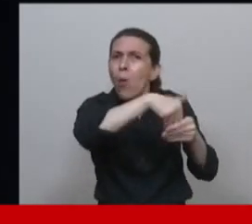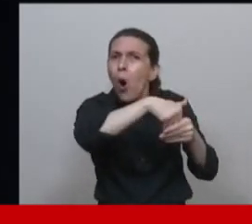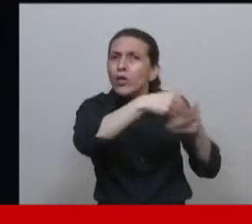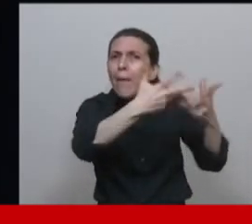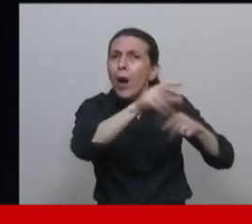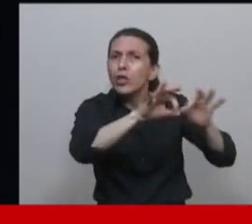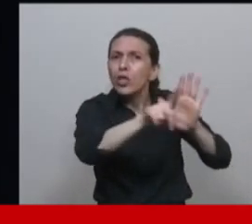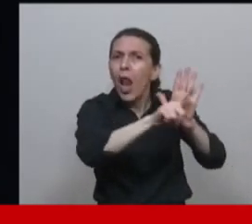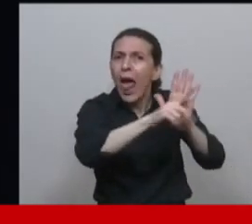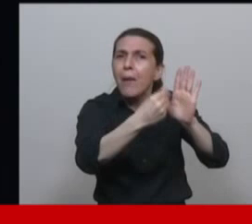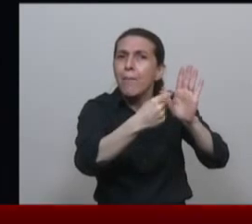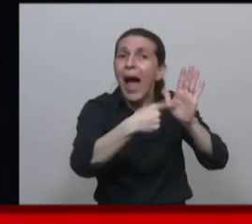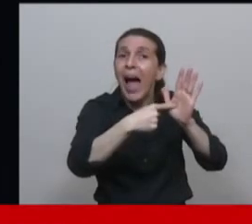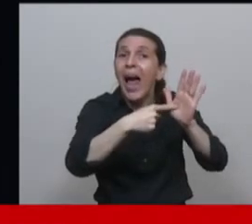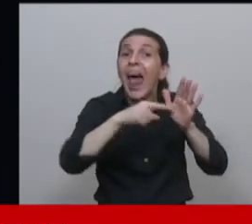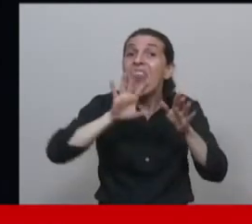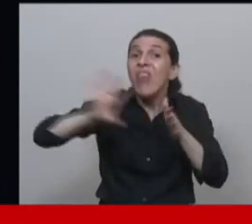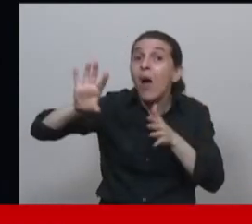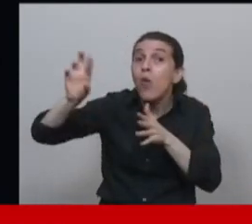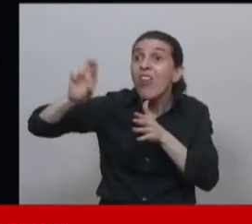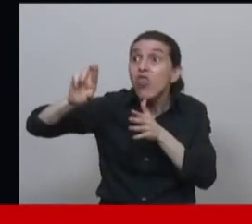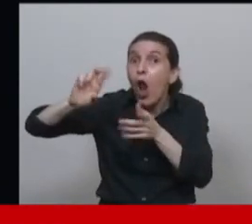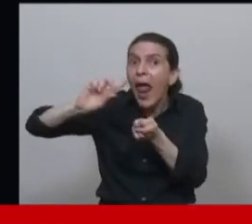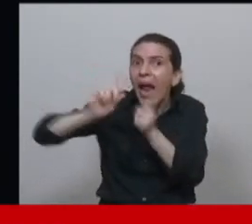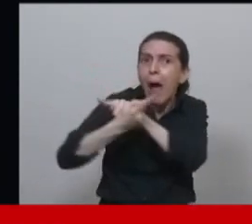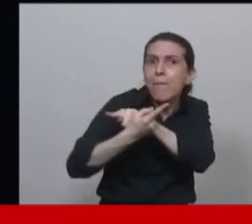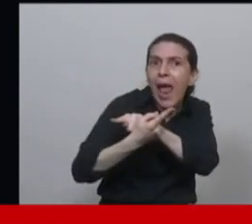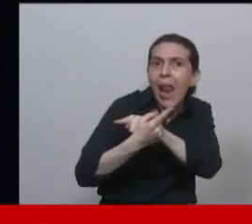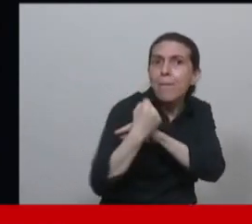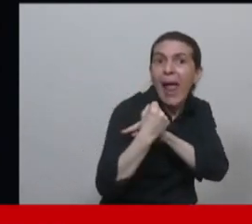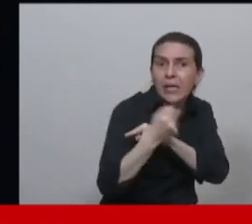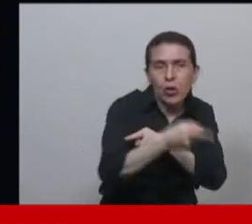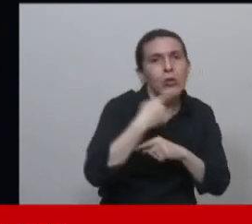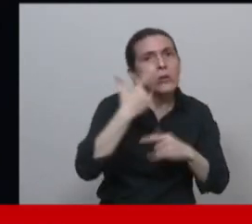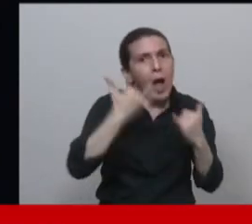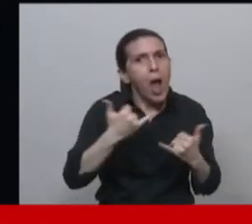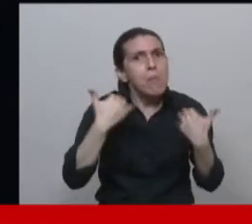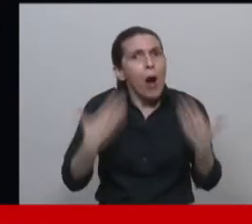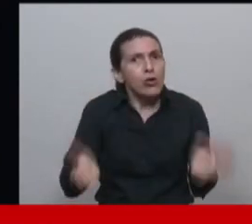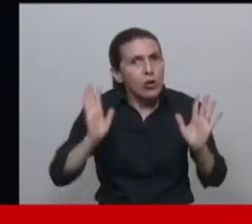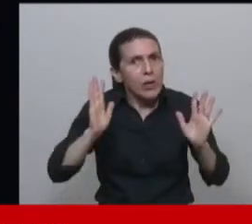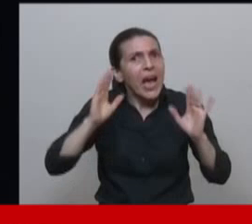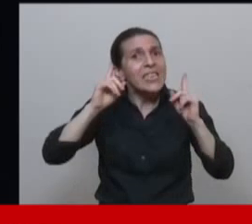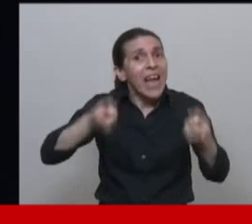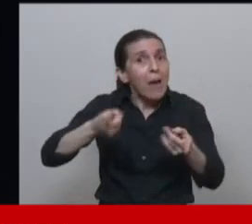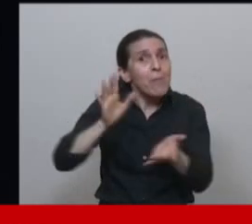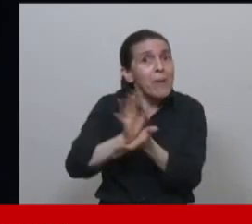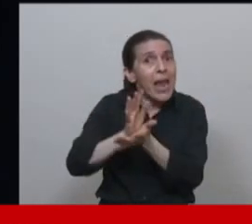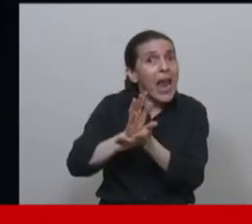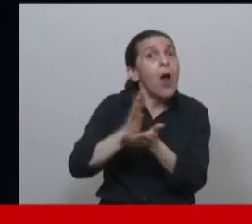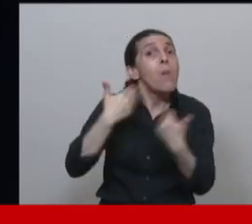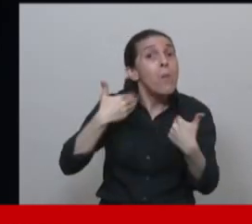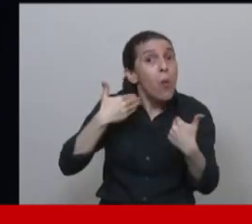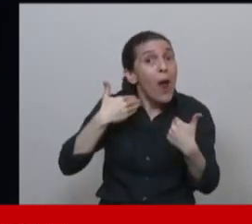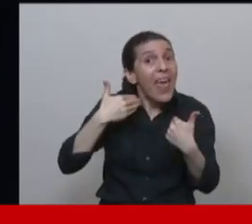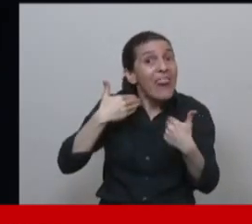para canjear la deuda en dólares bajo ley local, y va a haber una posibilidad de que los tenedores de deuda en dólares elijan